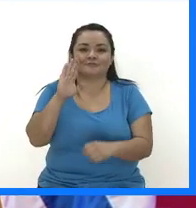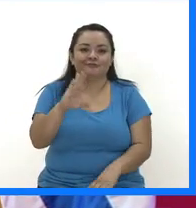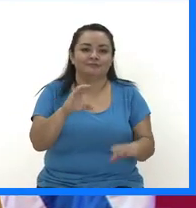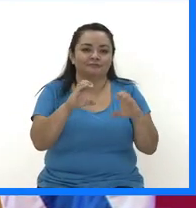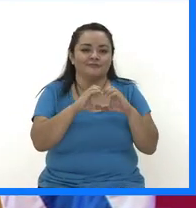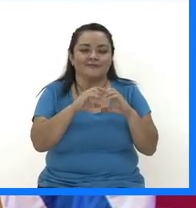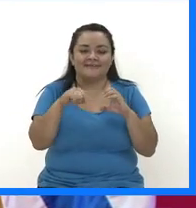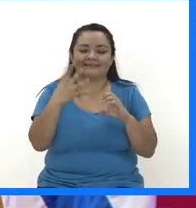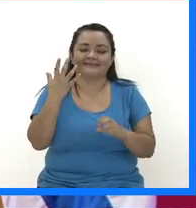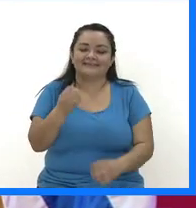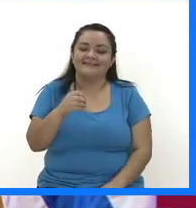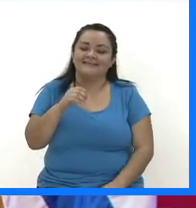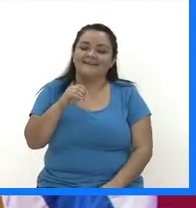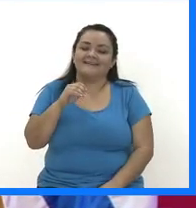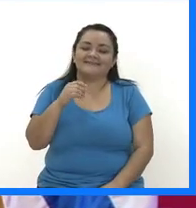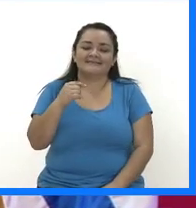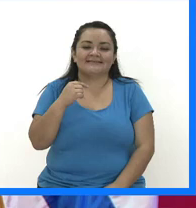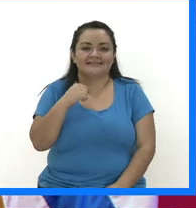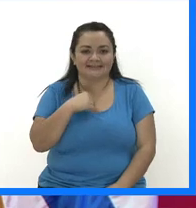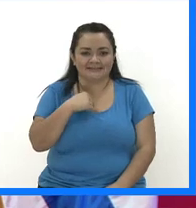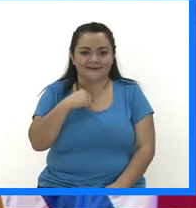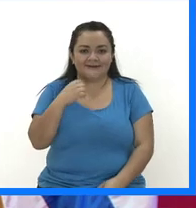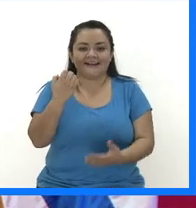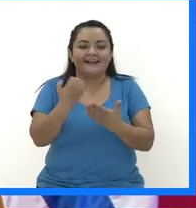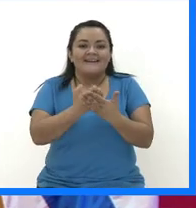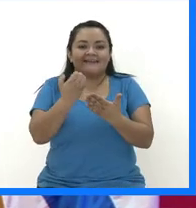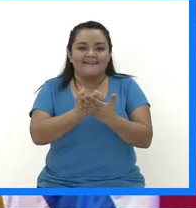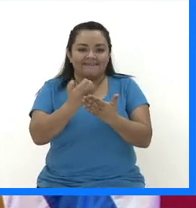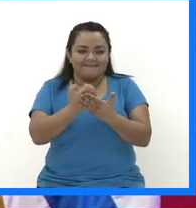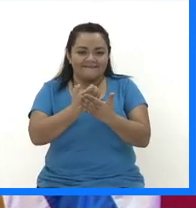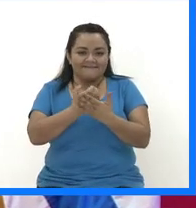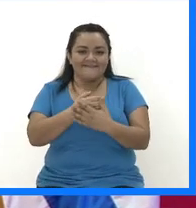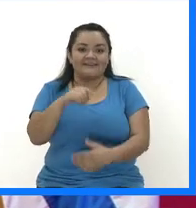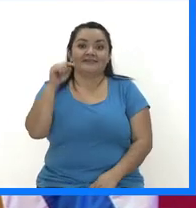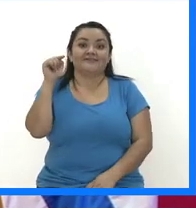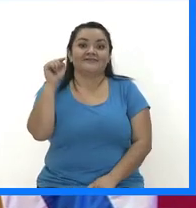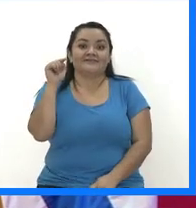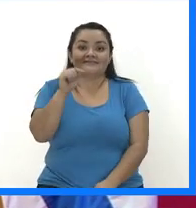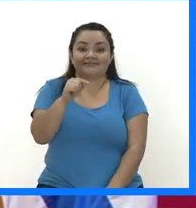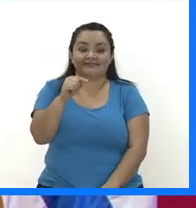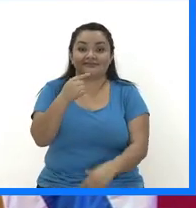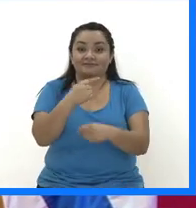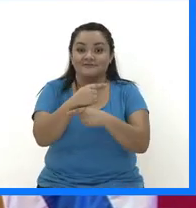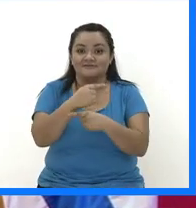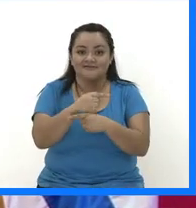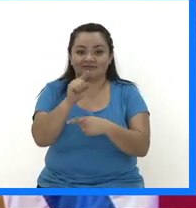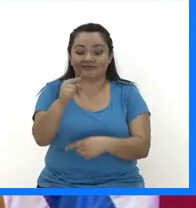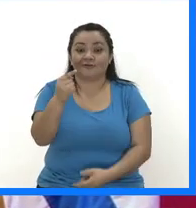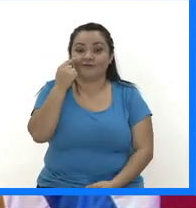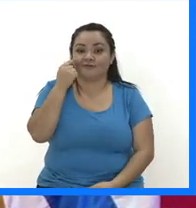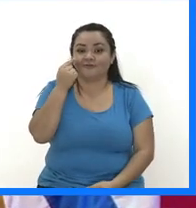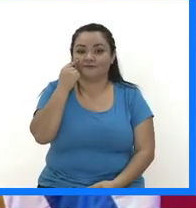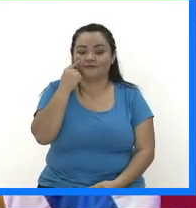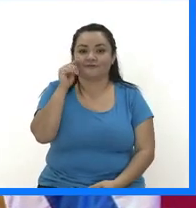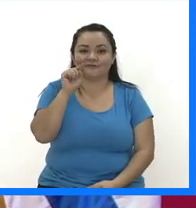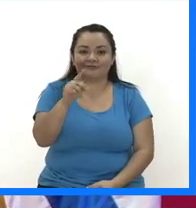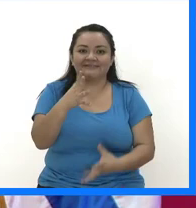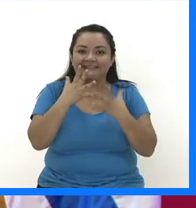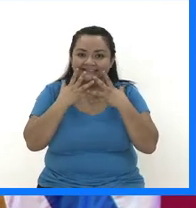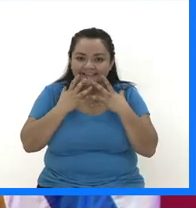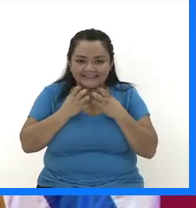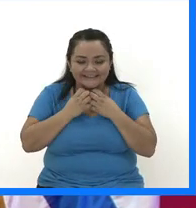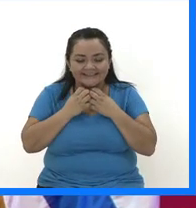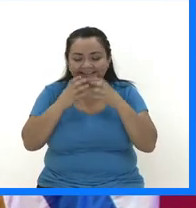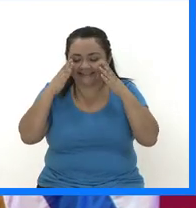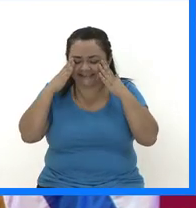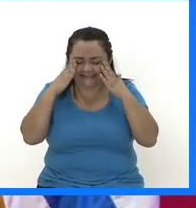tu corazón el día de hoy y si la semilla del evangelio está en el lugar adecuado con el cuido adecuado con el interés adecuado